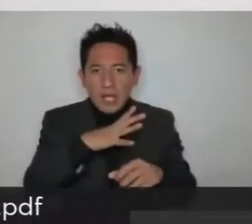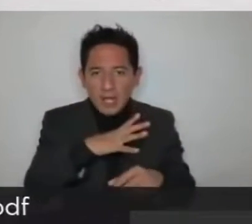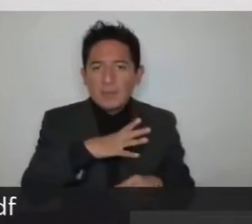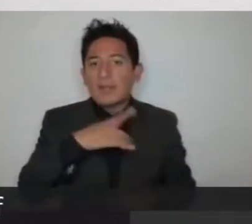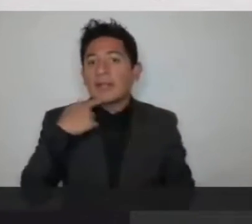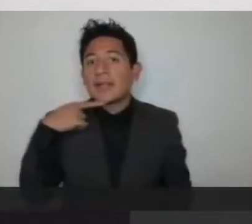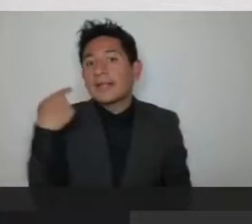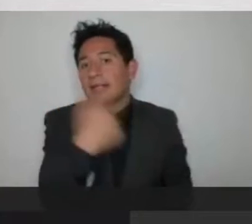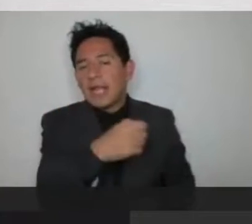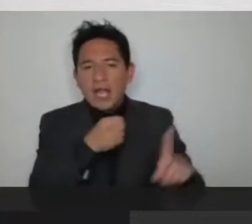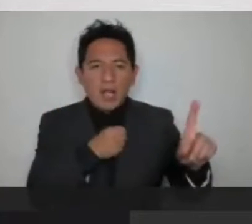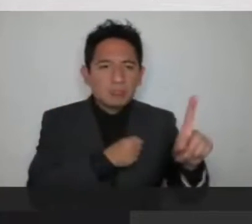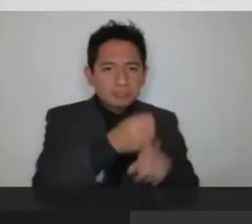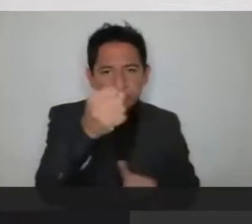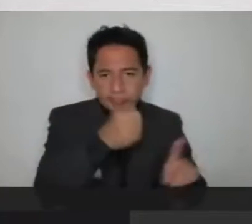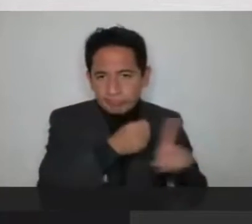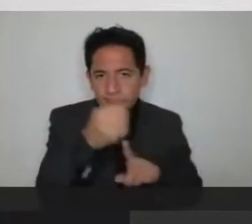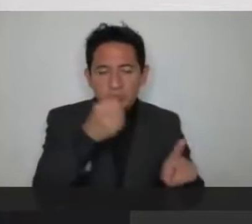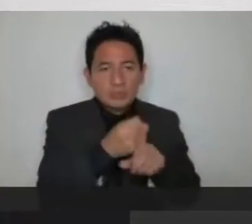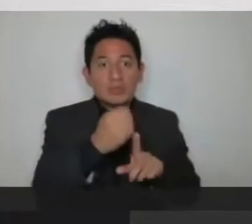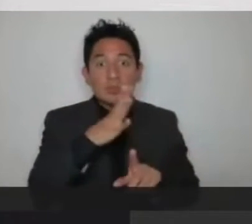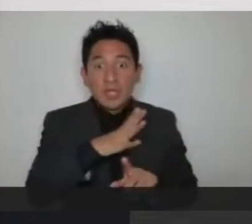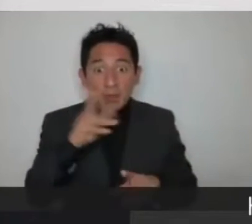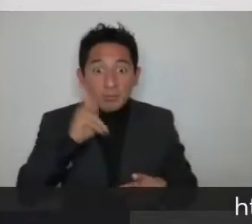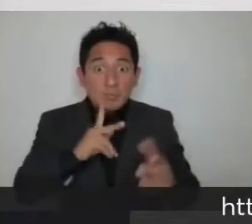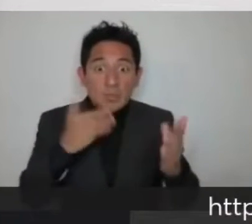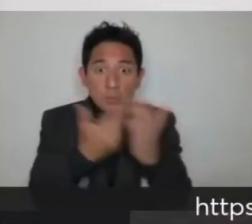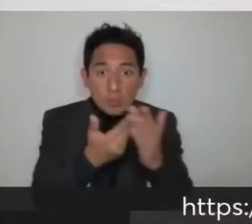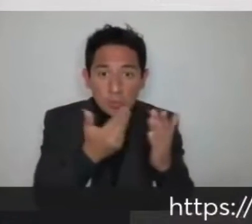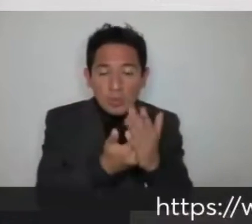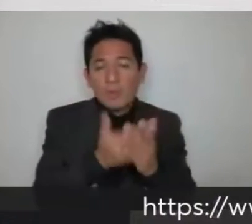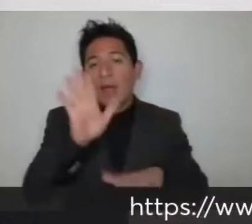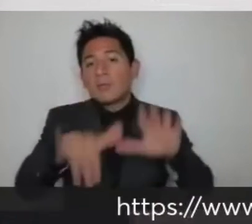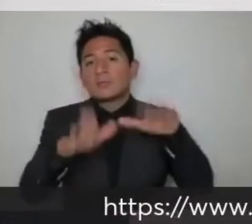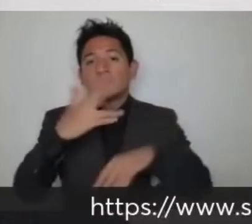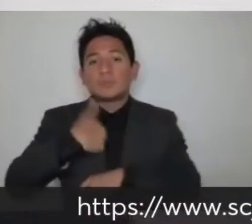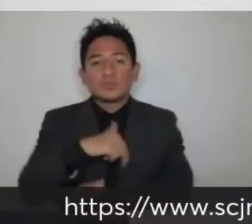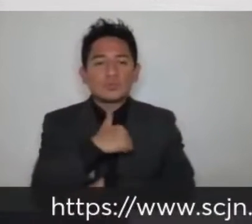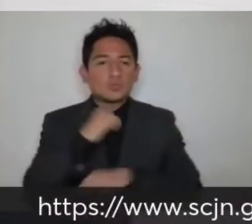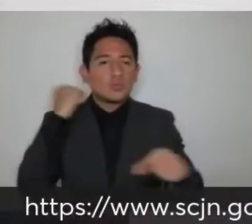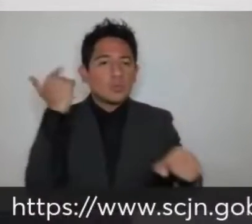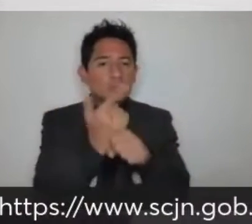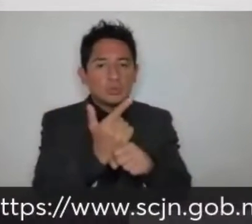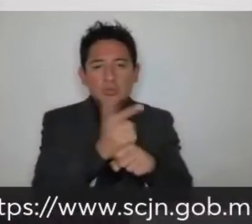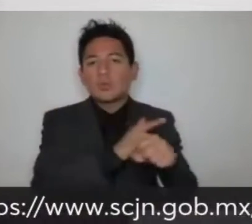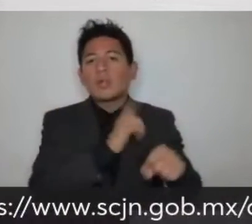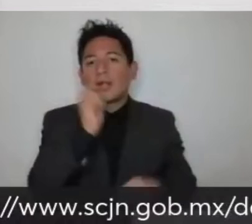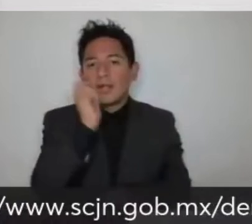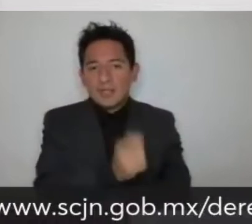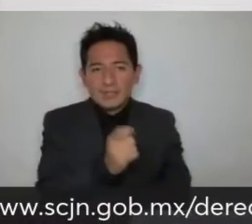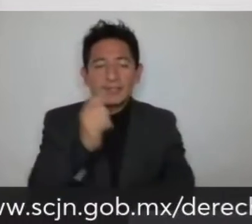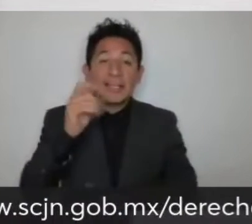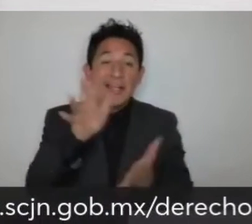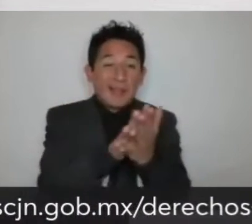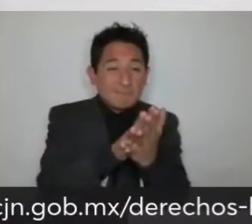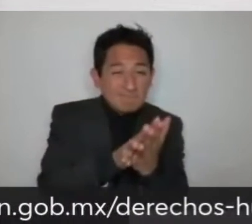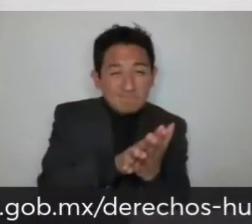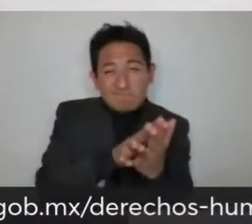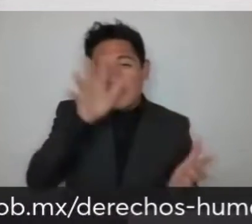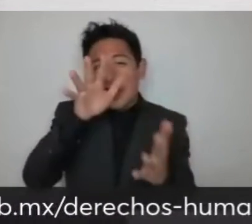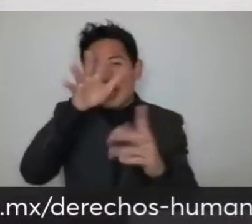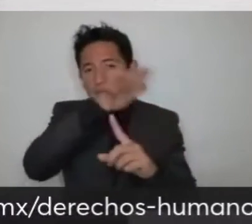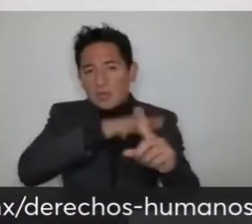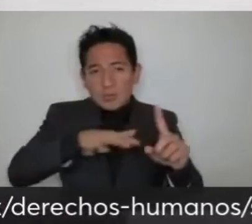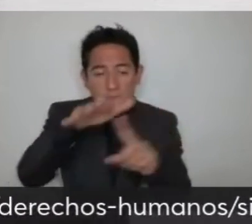denuncia respecto de estos hechos encontramos que pues prácticamente en la mayoría de los casos en donde se alegó la